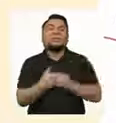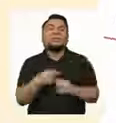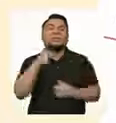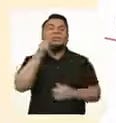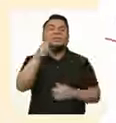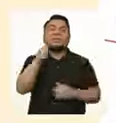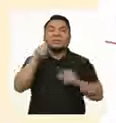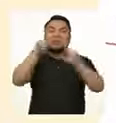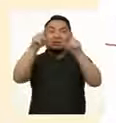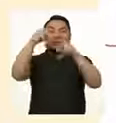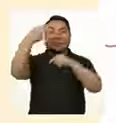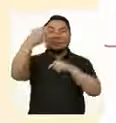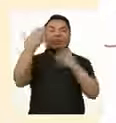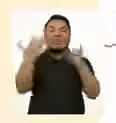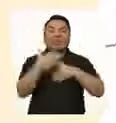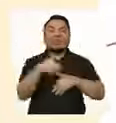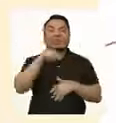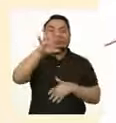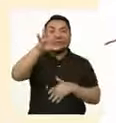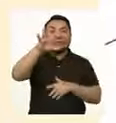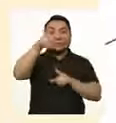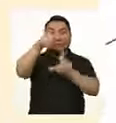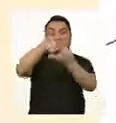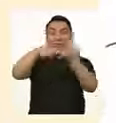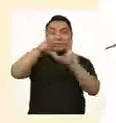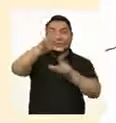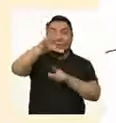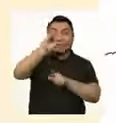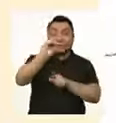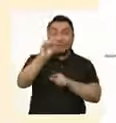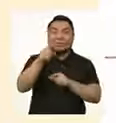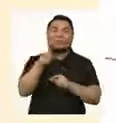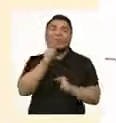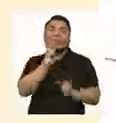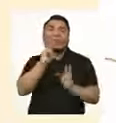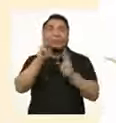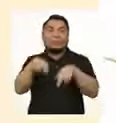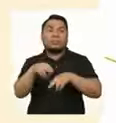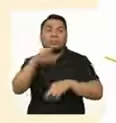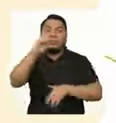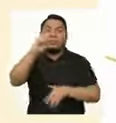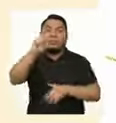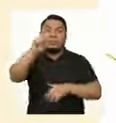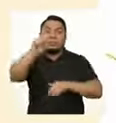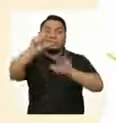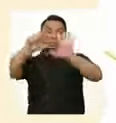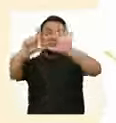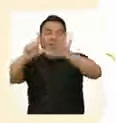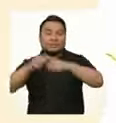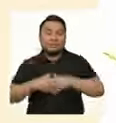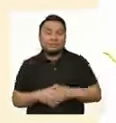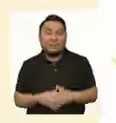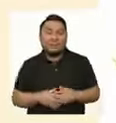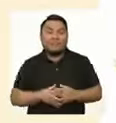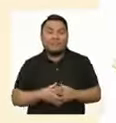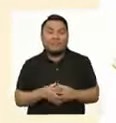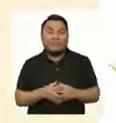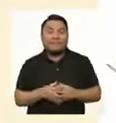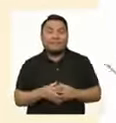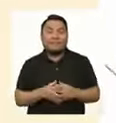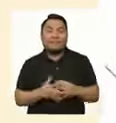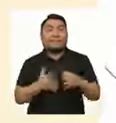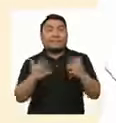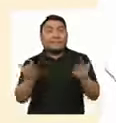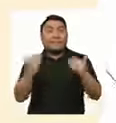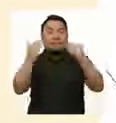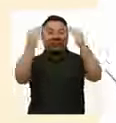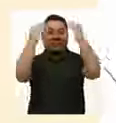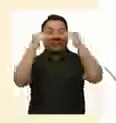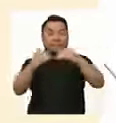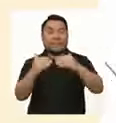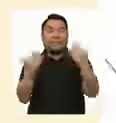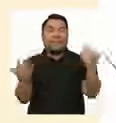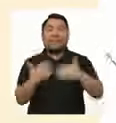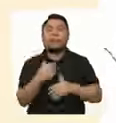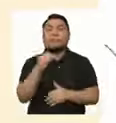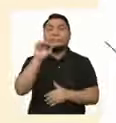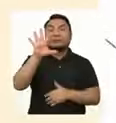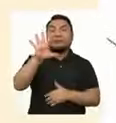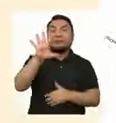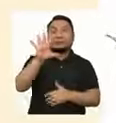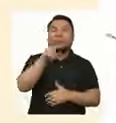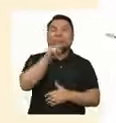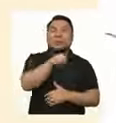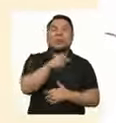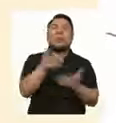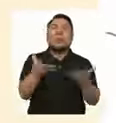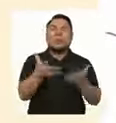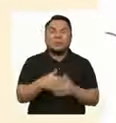es 5 entre 30, teniendo como resultado 17 centésimos. La frecuencia